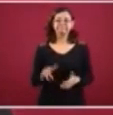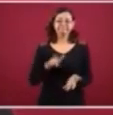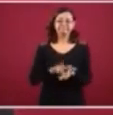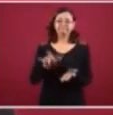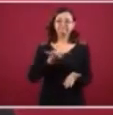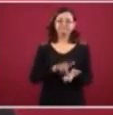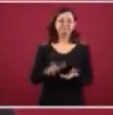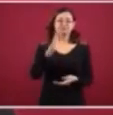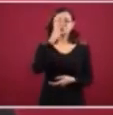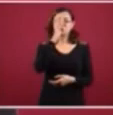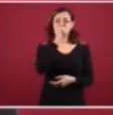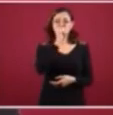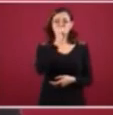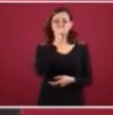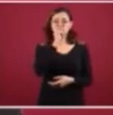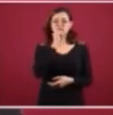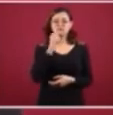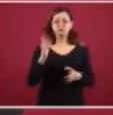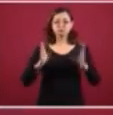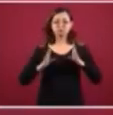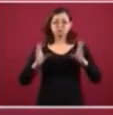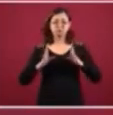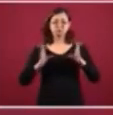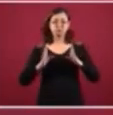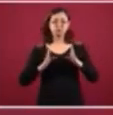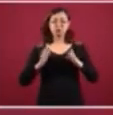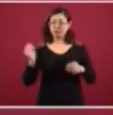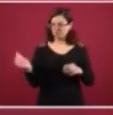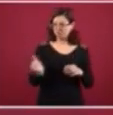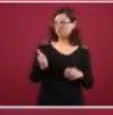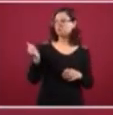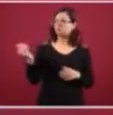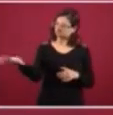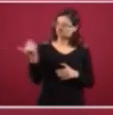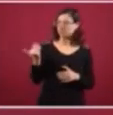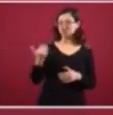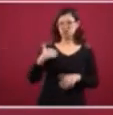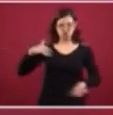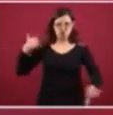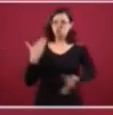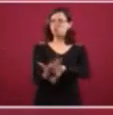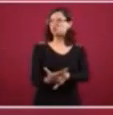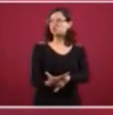apoyarse de las Fuerzas Armadas. Aquí no hay